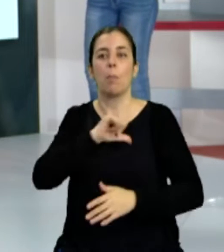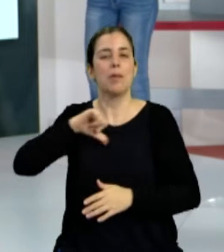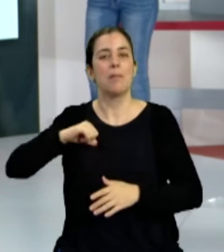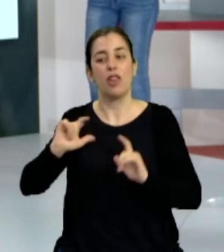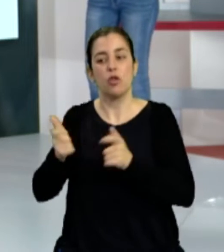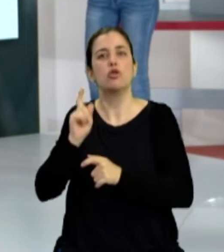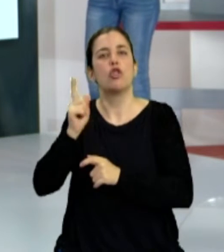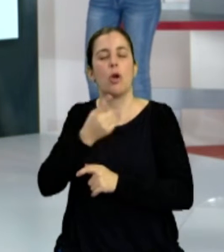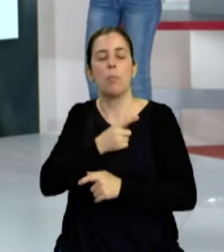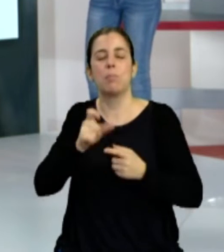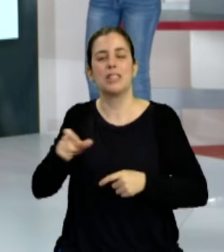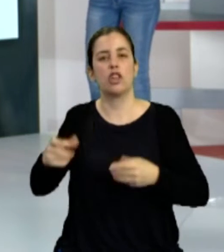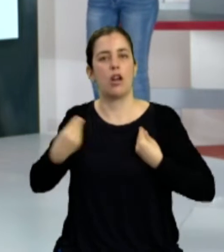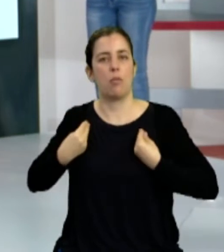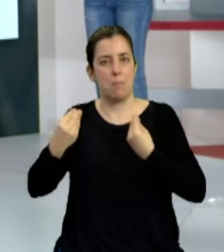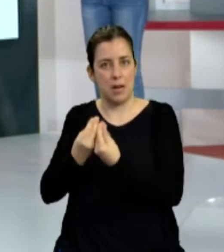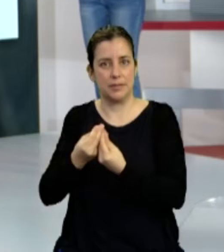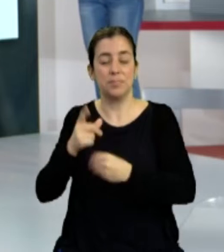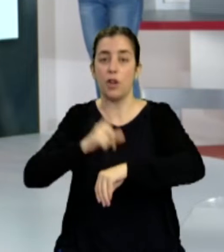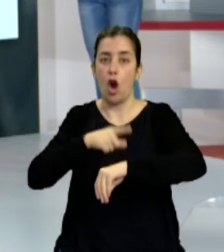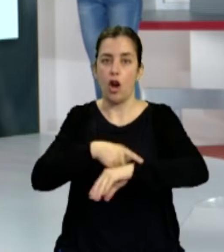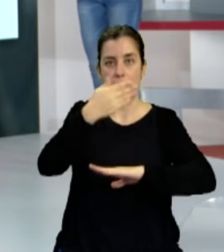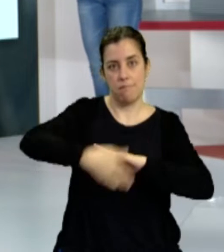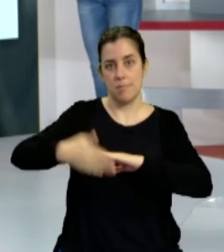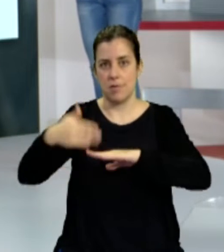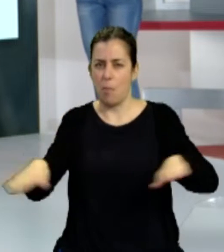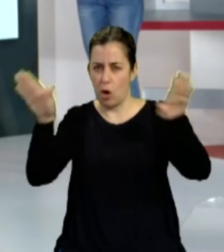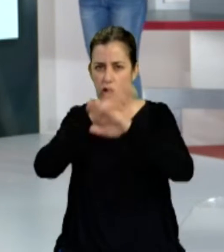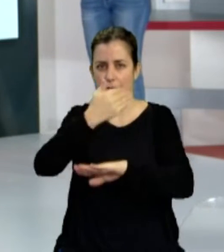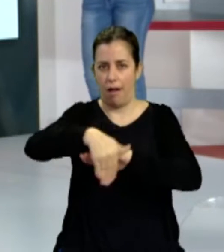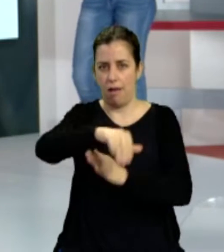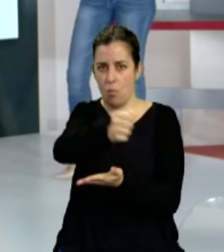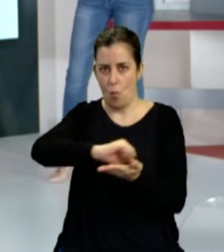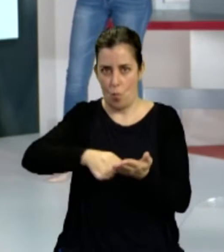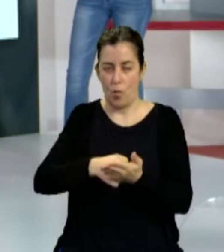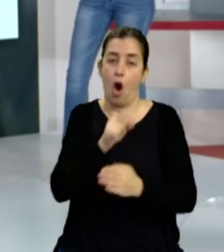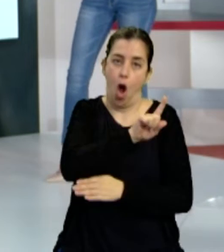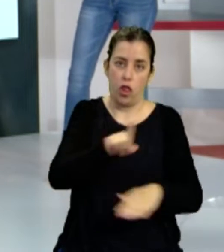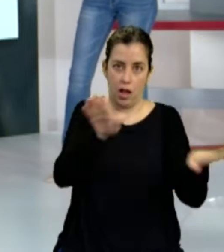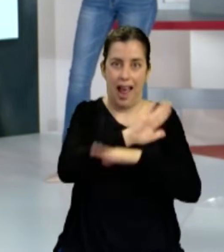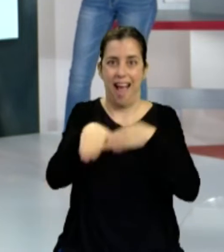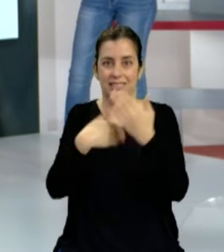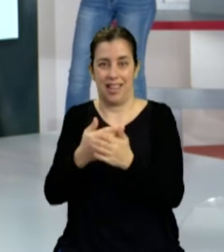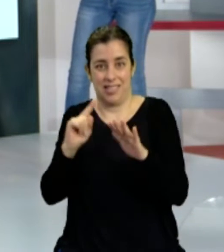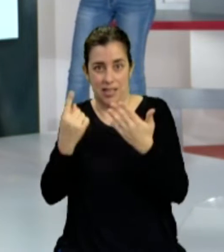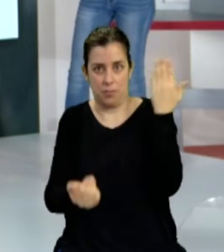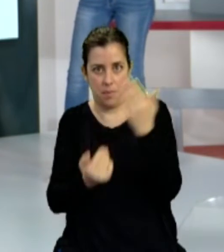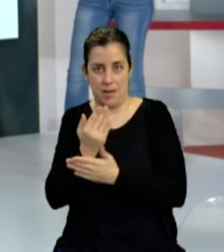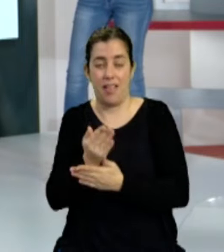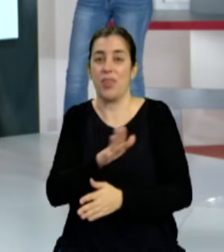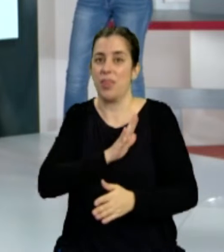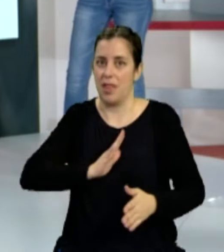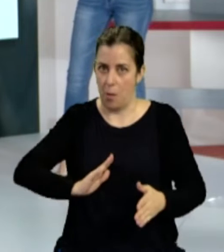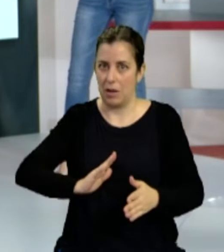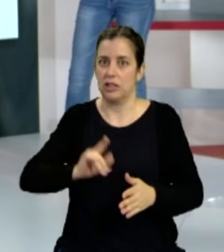El toque de queda, por cierto, entre las 11 de la noche y las 6 de la mañana continúa y en principio lo hará más allá de esa fecha mientras siga vigente el estado